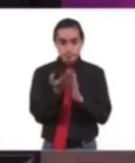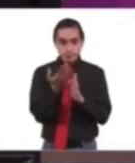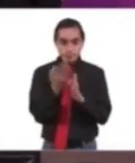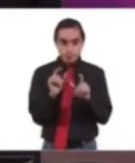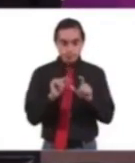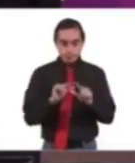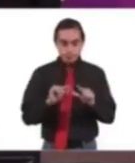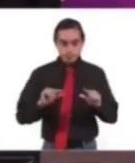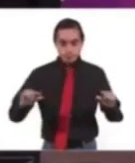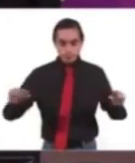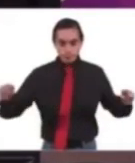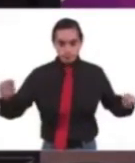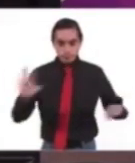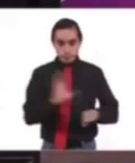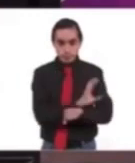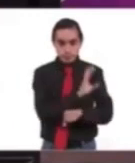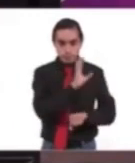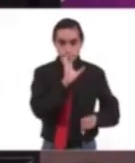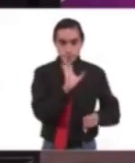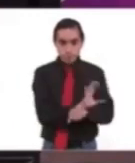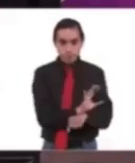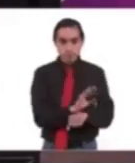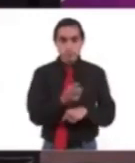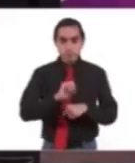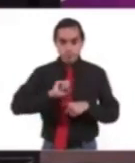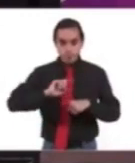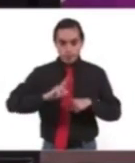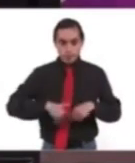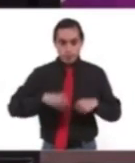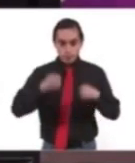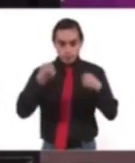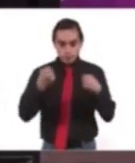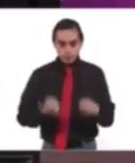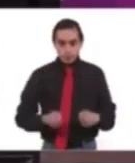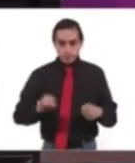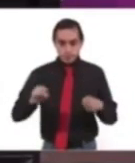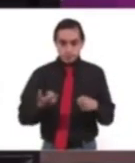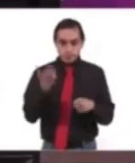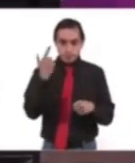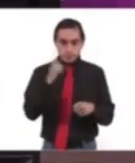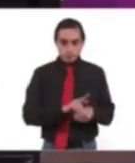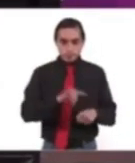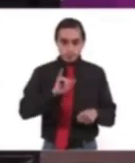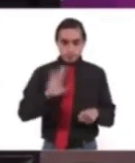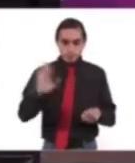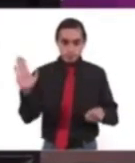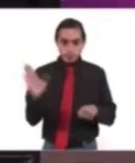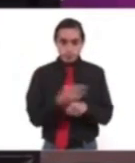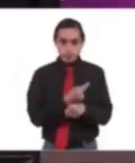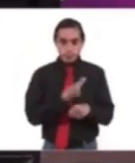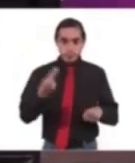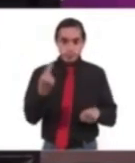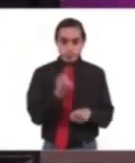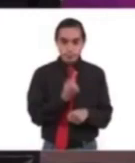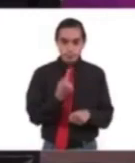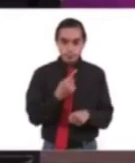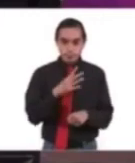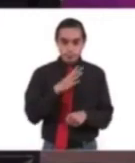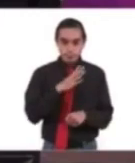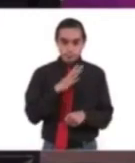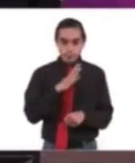de alta tensión es una cuestión de seguridad nacional, porque Baja California ha estado, se ha dicho